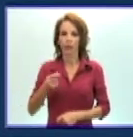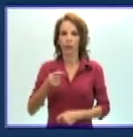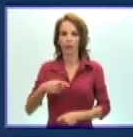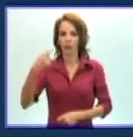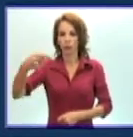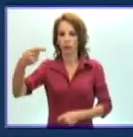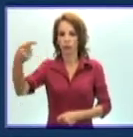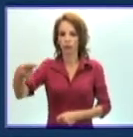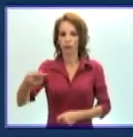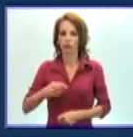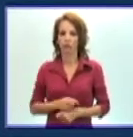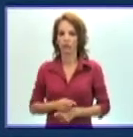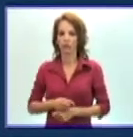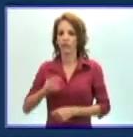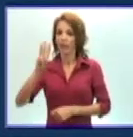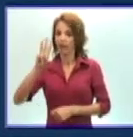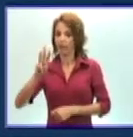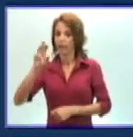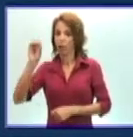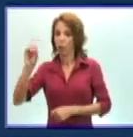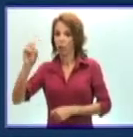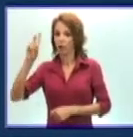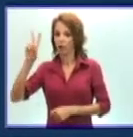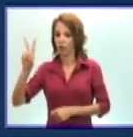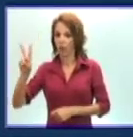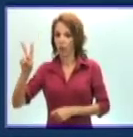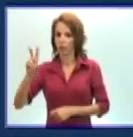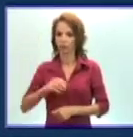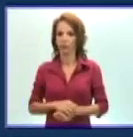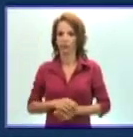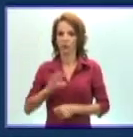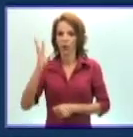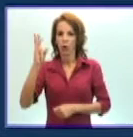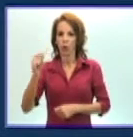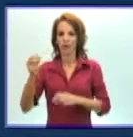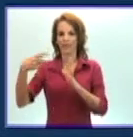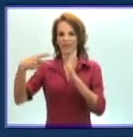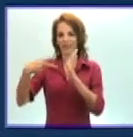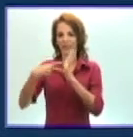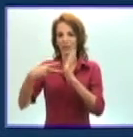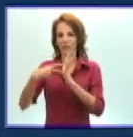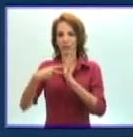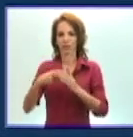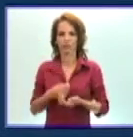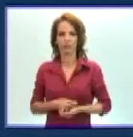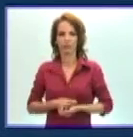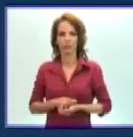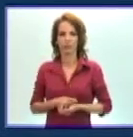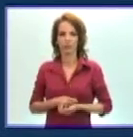el 2. Cuenten las divisiones. No son dos divisiones. Bueno,